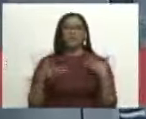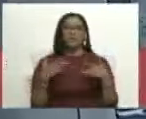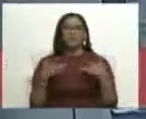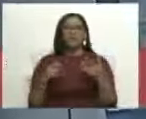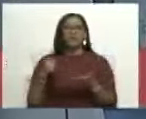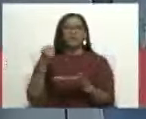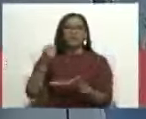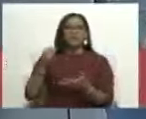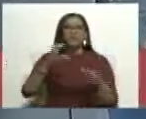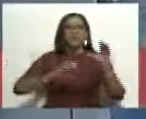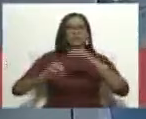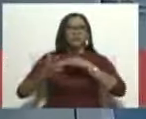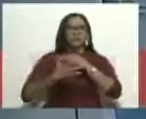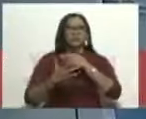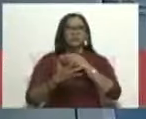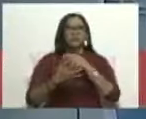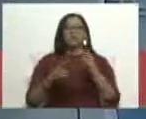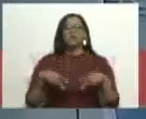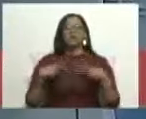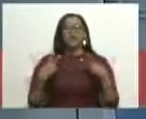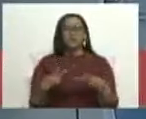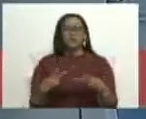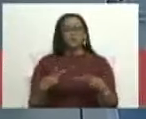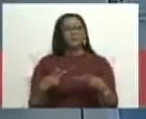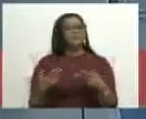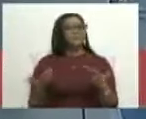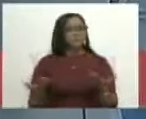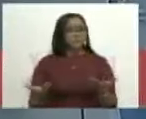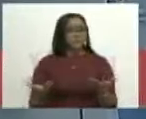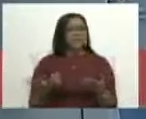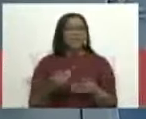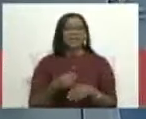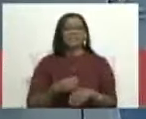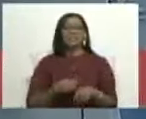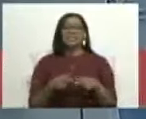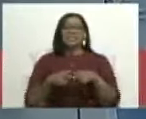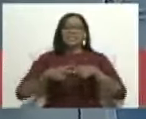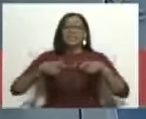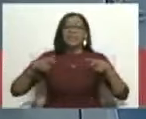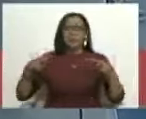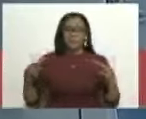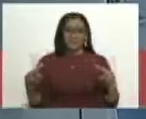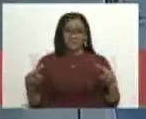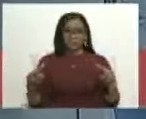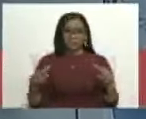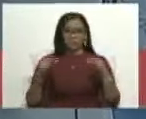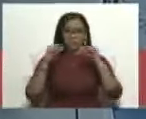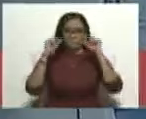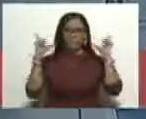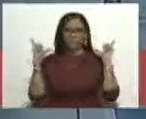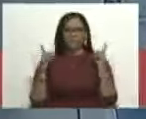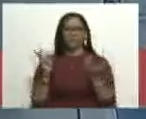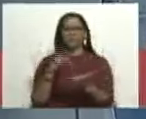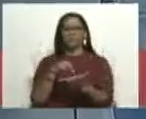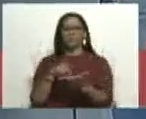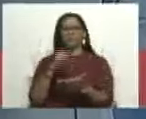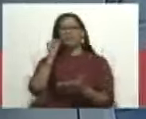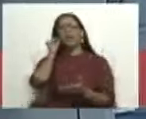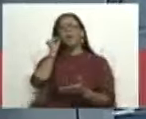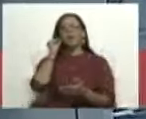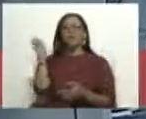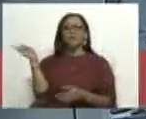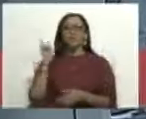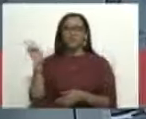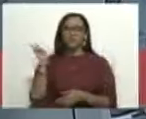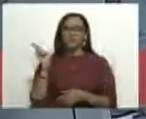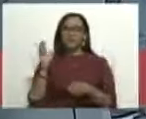ciencia, tecnología e innovación es el incremento notable y de alto impacto de la participación de la mujer venezolana